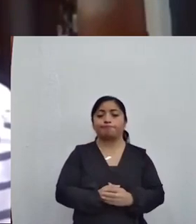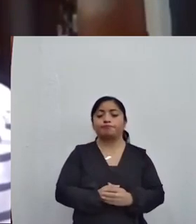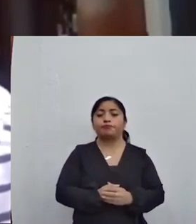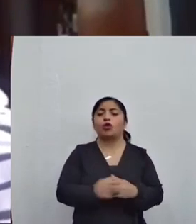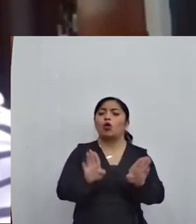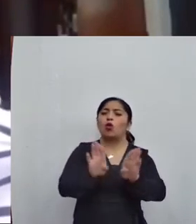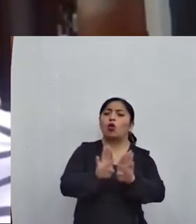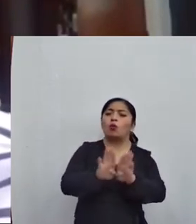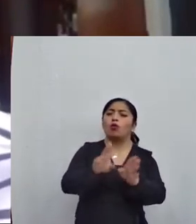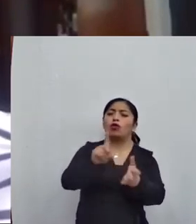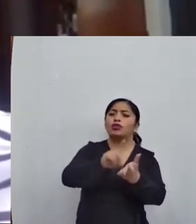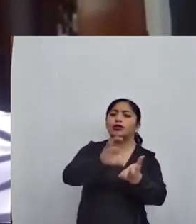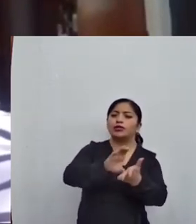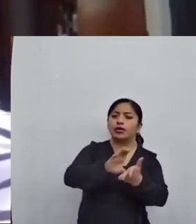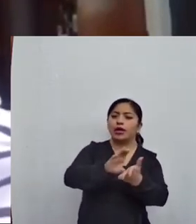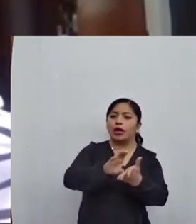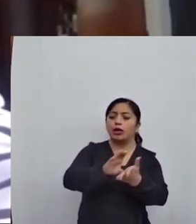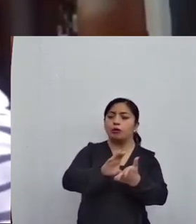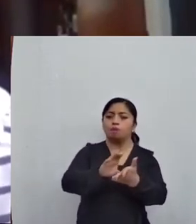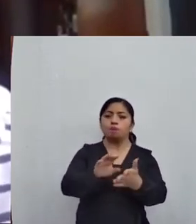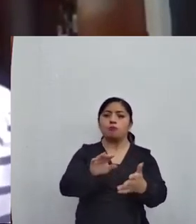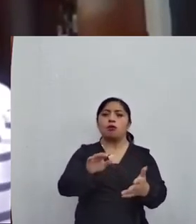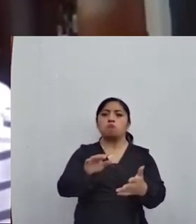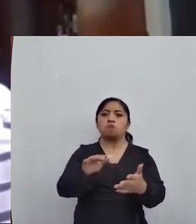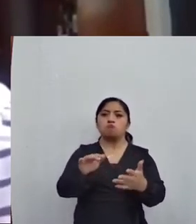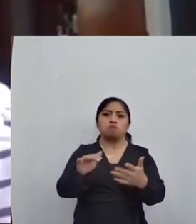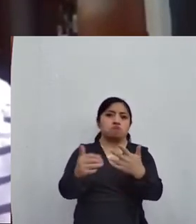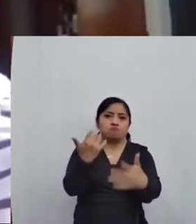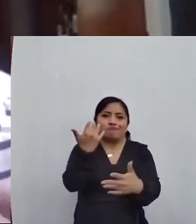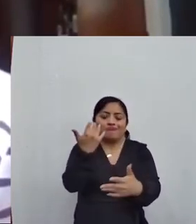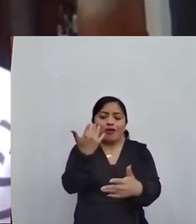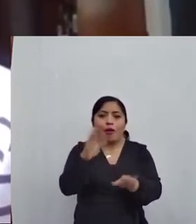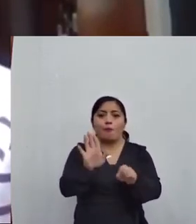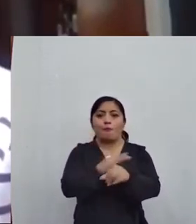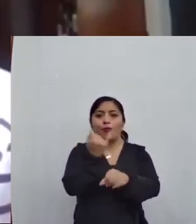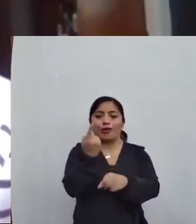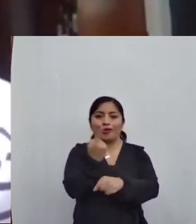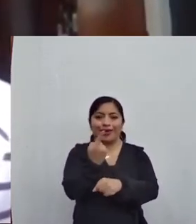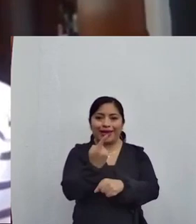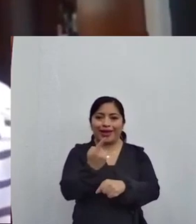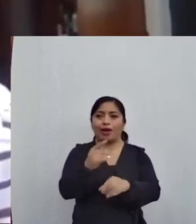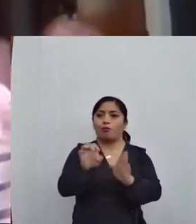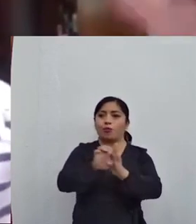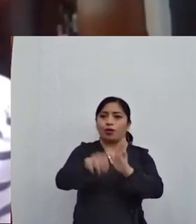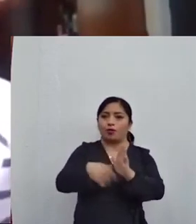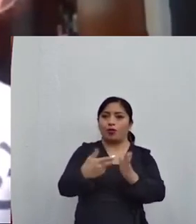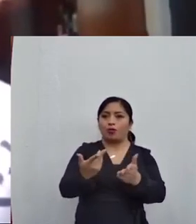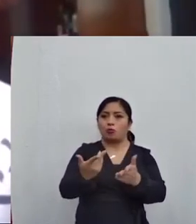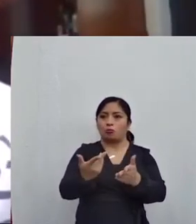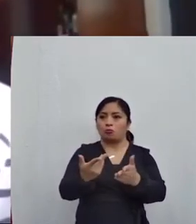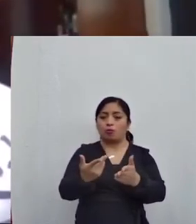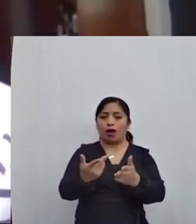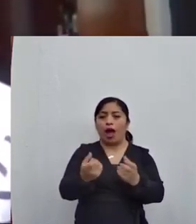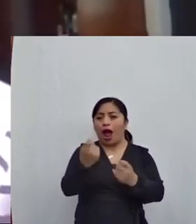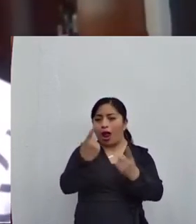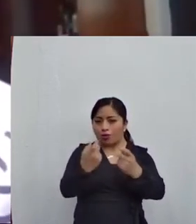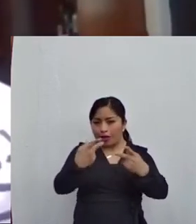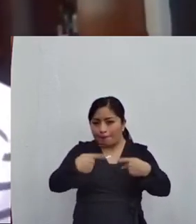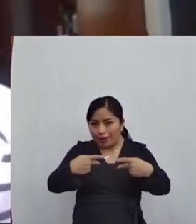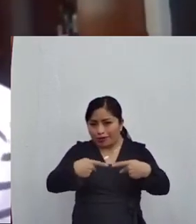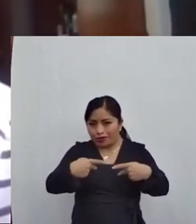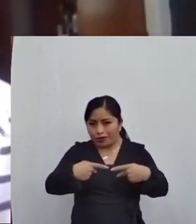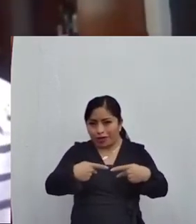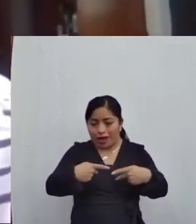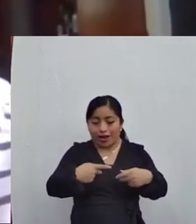como discapacidad invisible, porque no les falta una pierna o no se ve que no ven, o